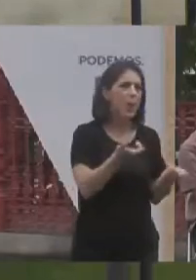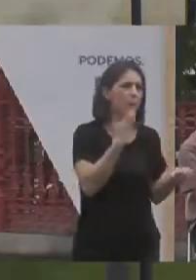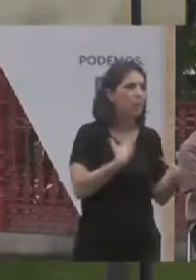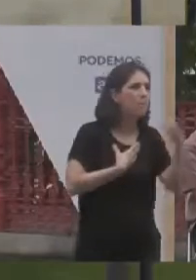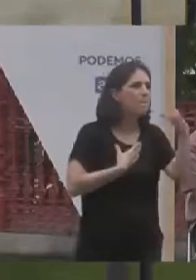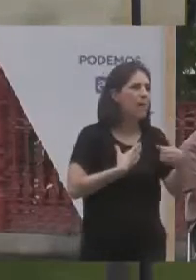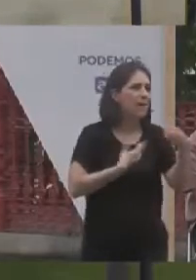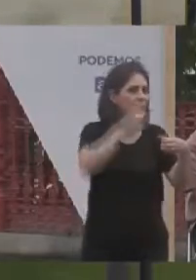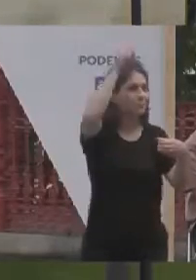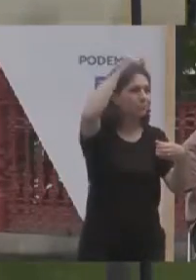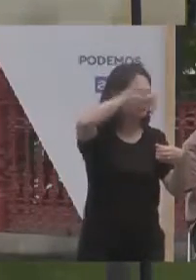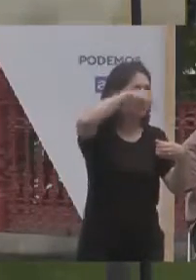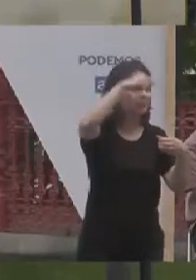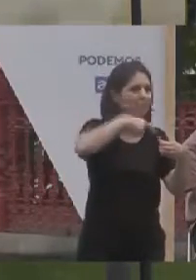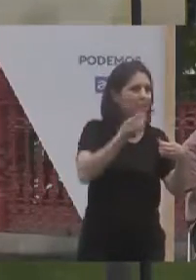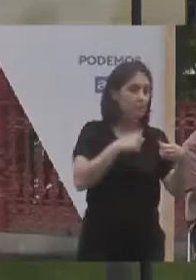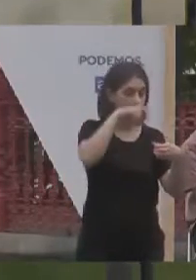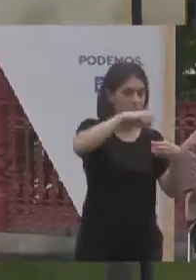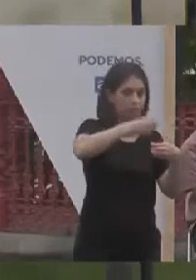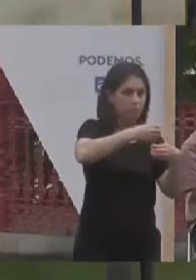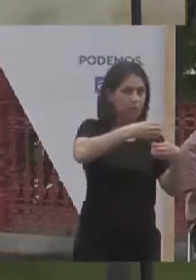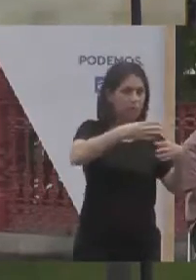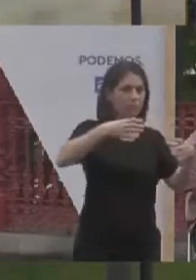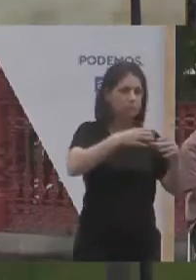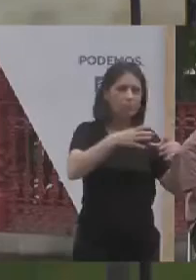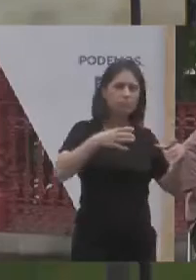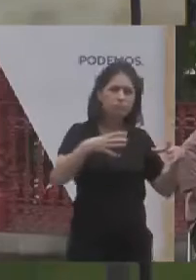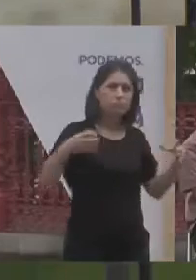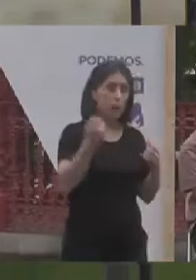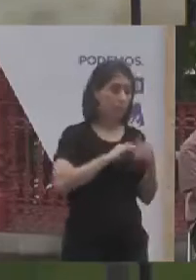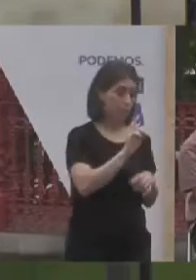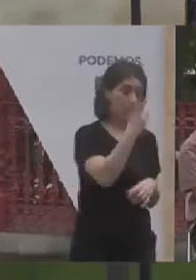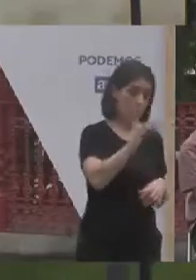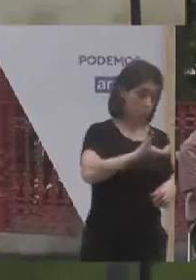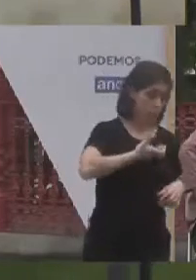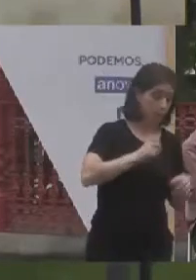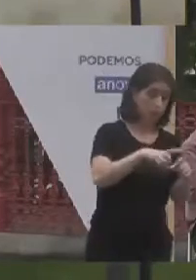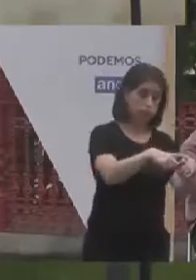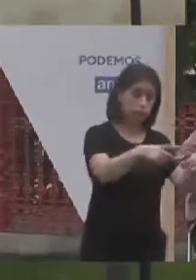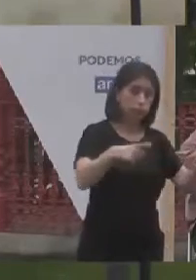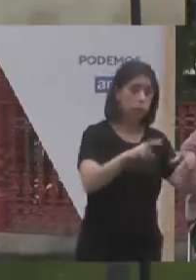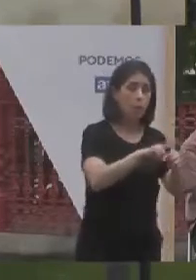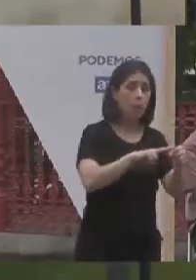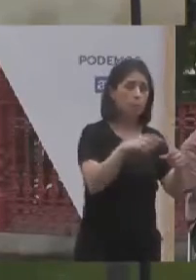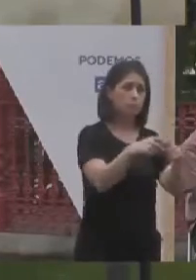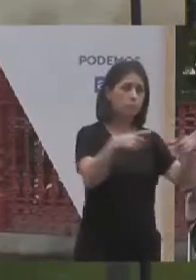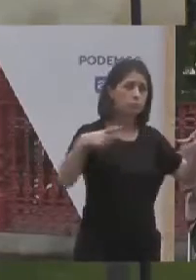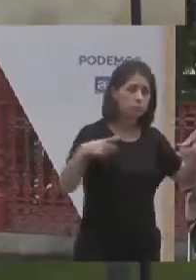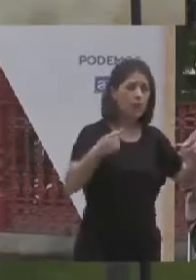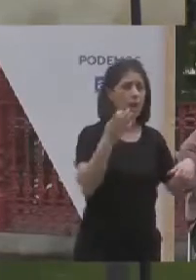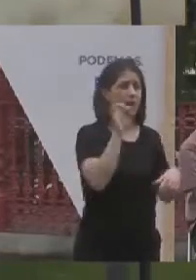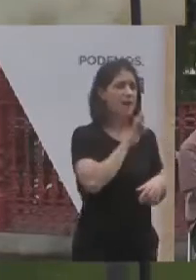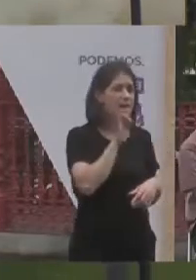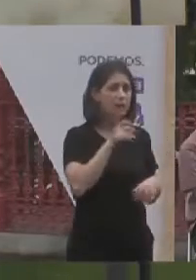nun vaso e crea círculos concéntricos, o primeiro círculo é o municipal, o seguinte círculo podría ser o provincial, o seguinte o